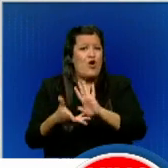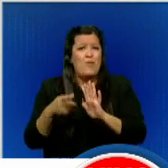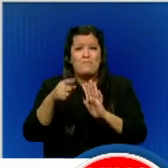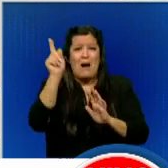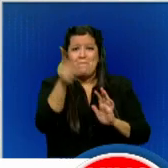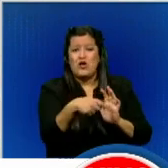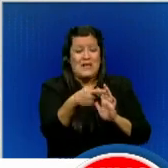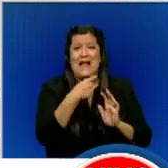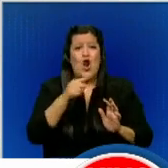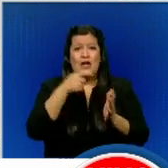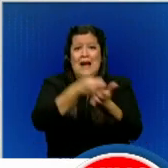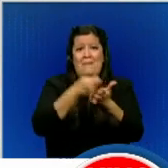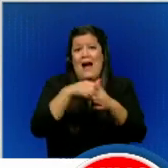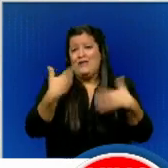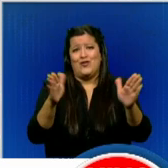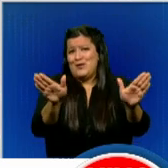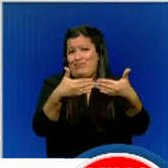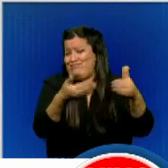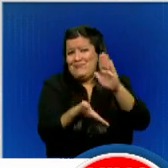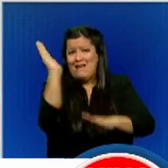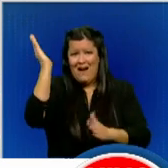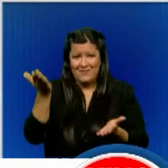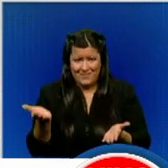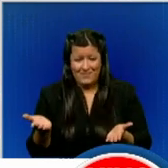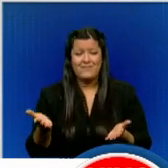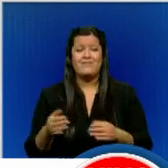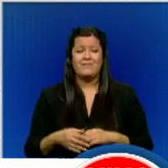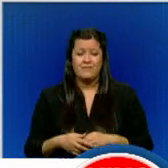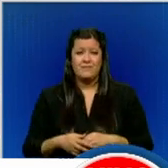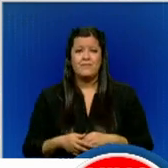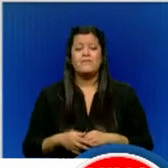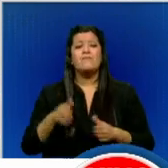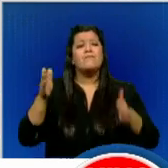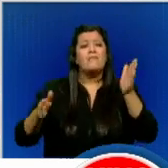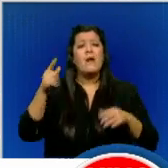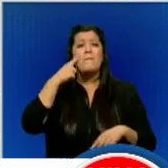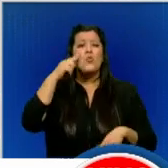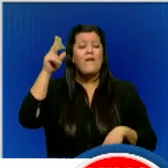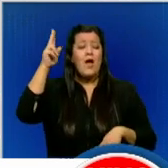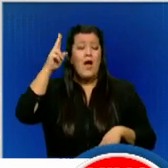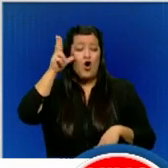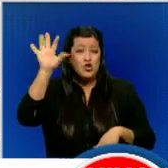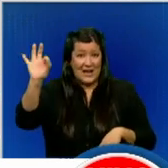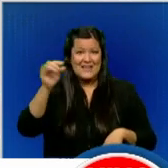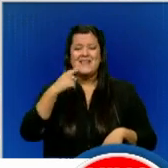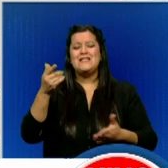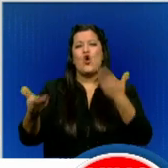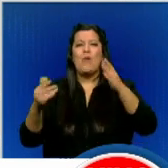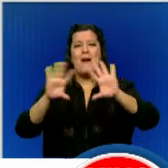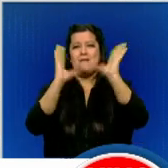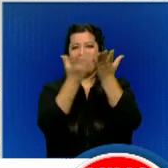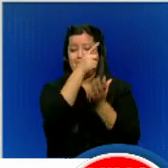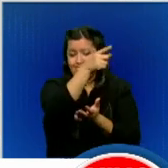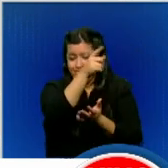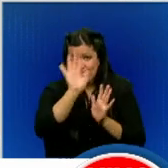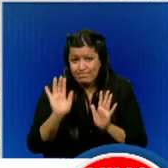convertido a la argentina como ya dije el alta del 80 se habló mucho la comparación internacional la tasa